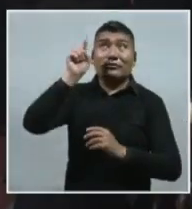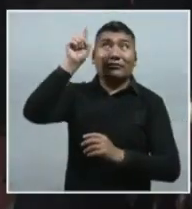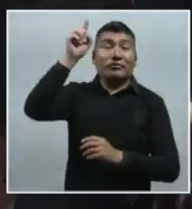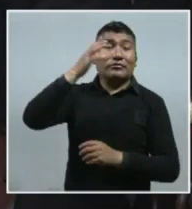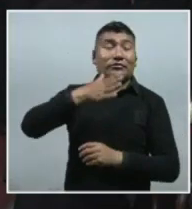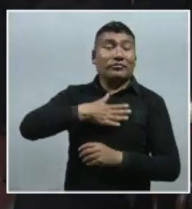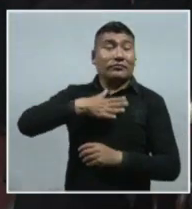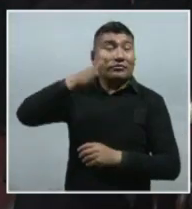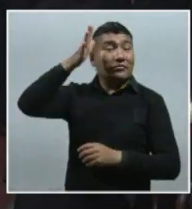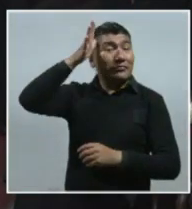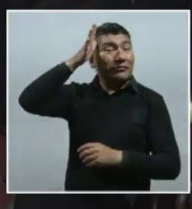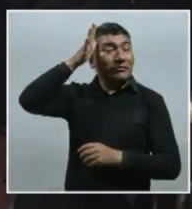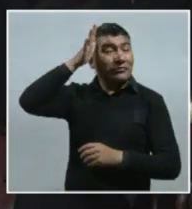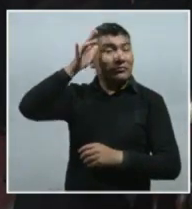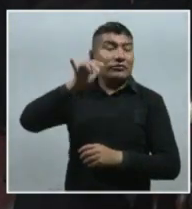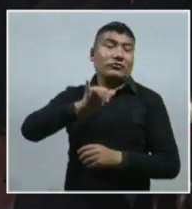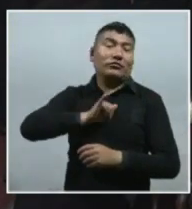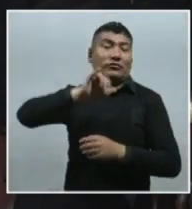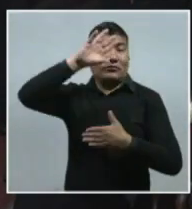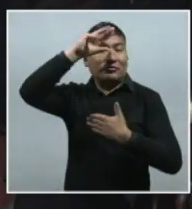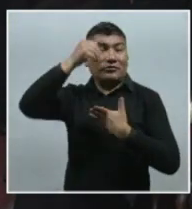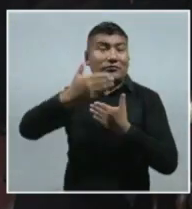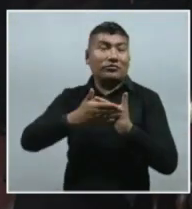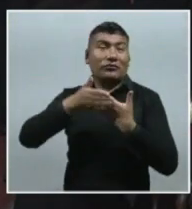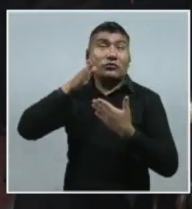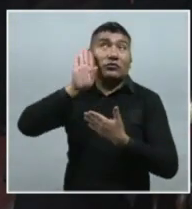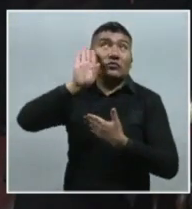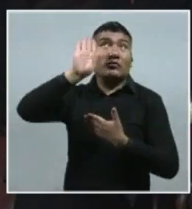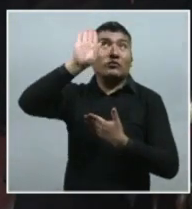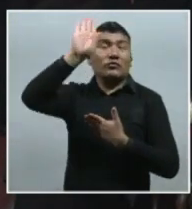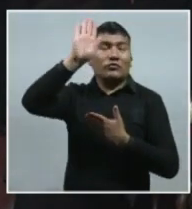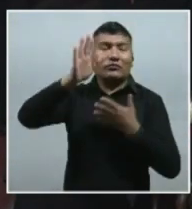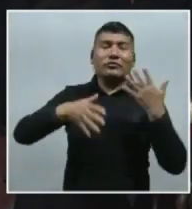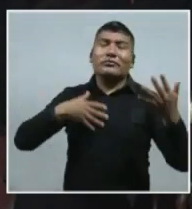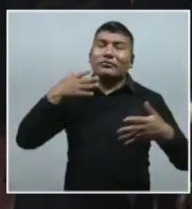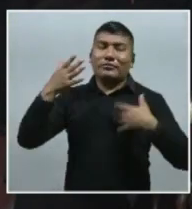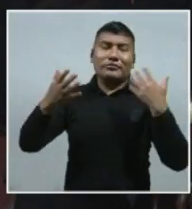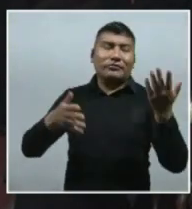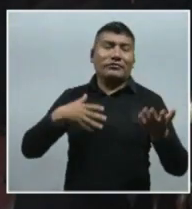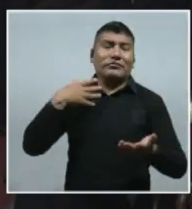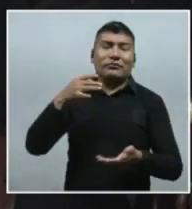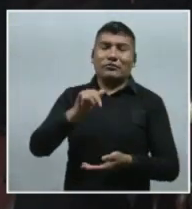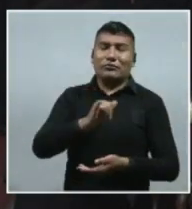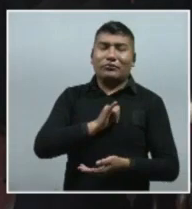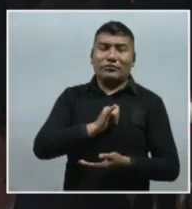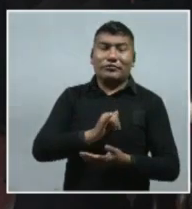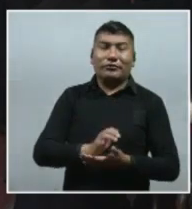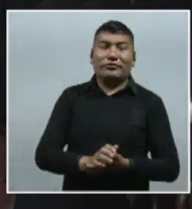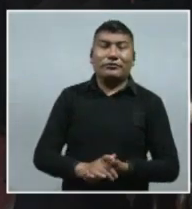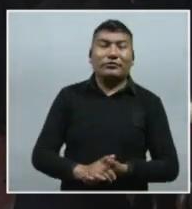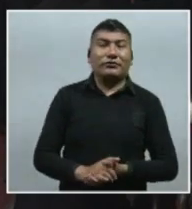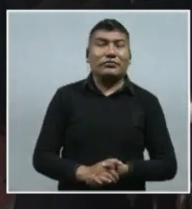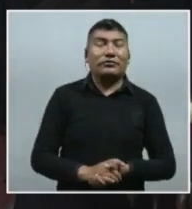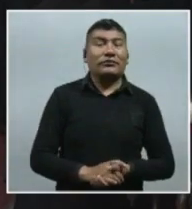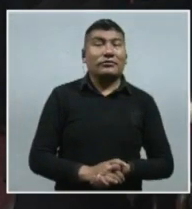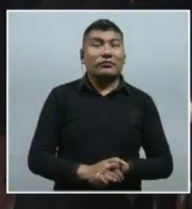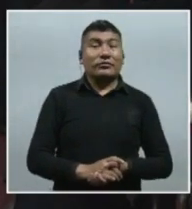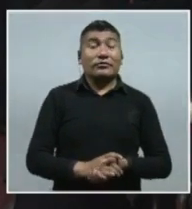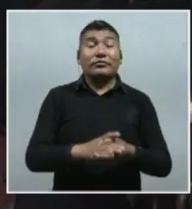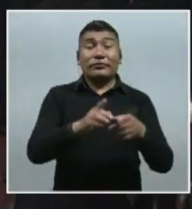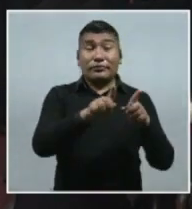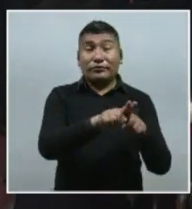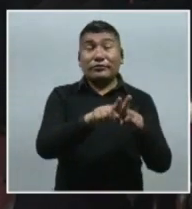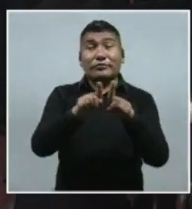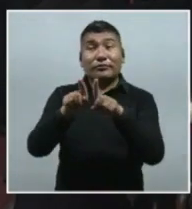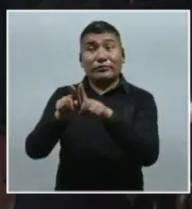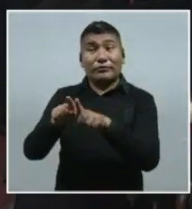yo soy hijo de Dios que feliz soy también